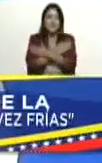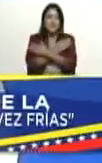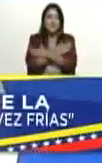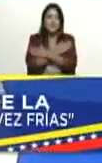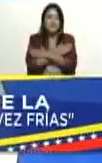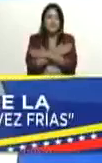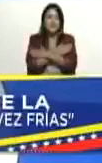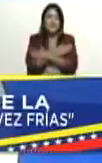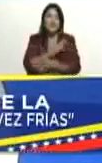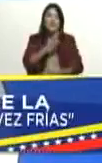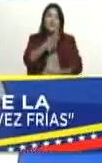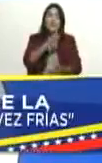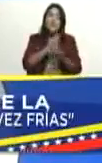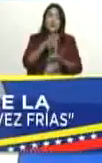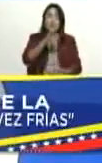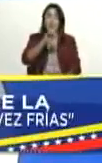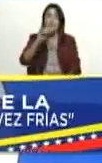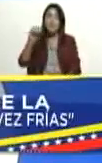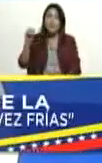Más de 4.000